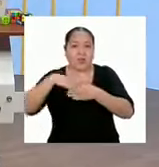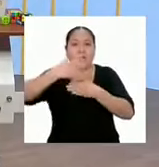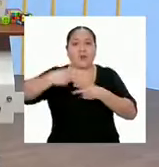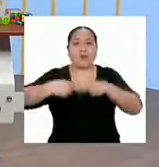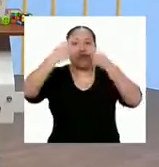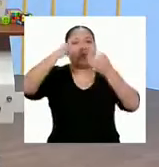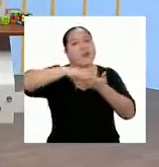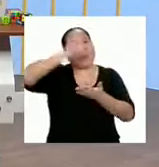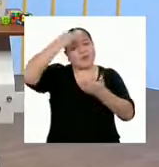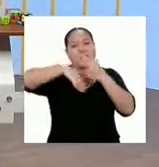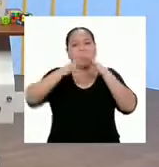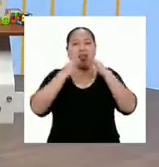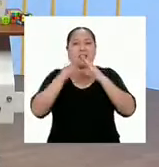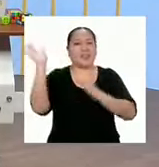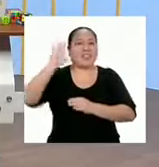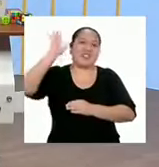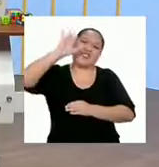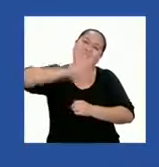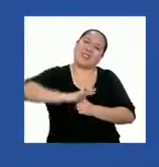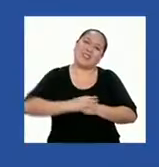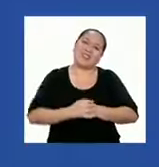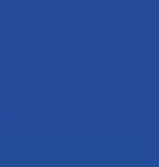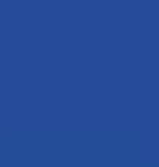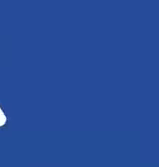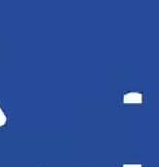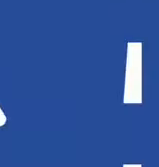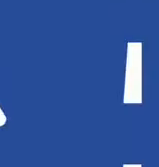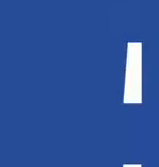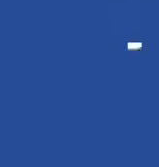Aprendo en Casa. ¡Chao, chao, chao!